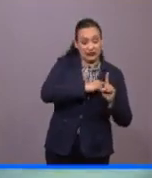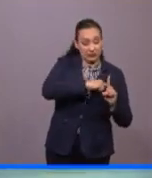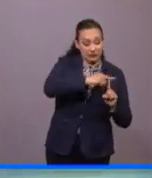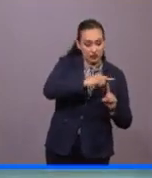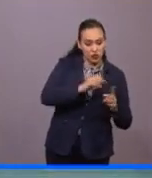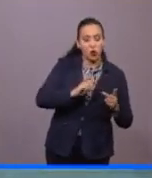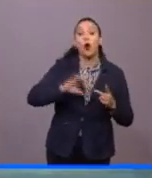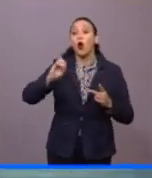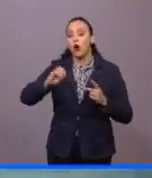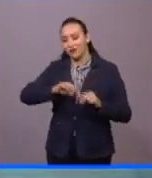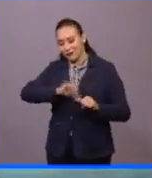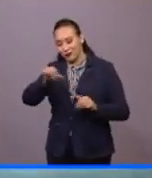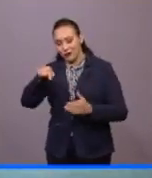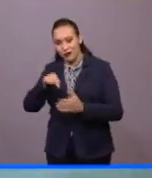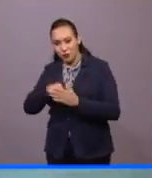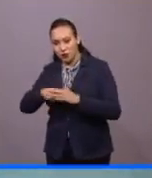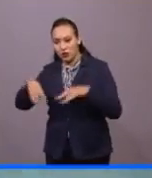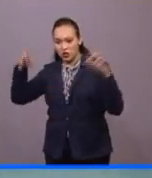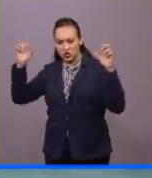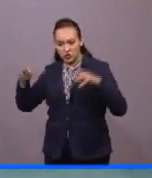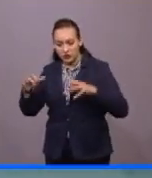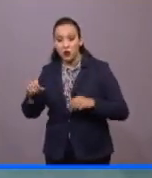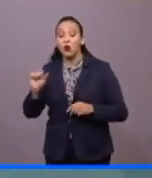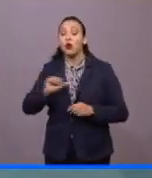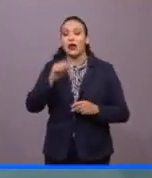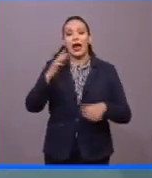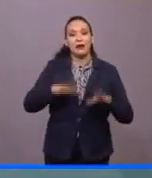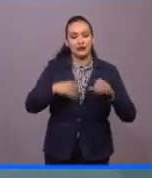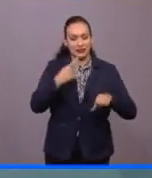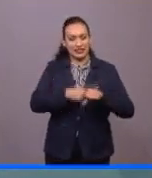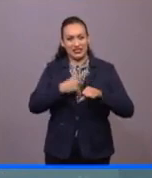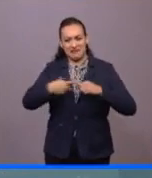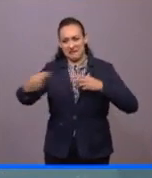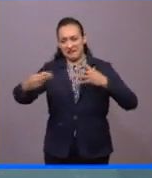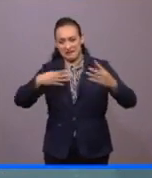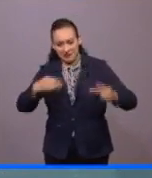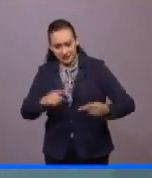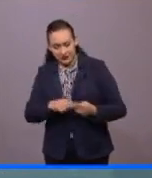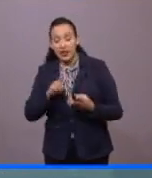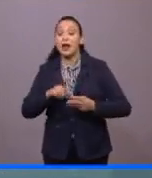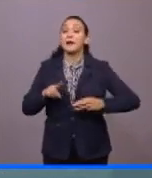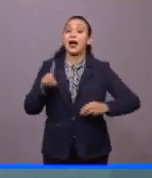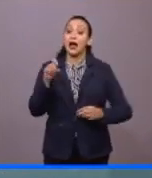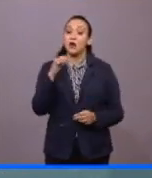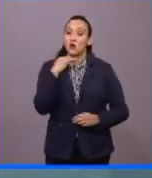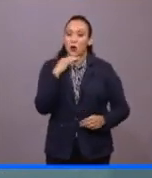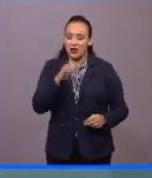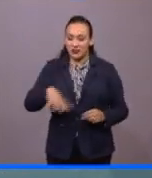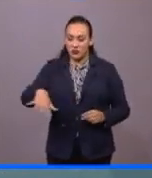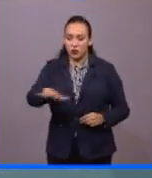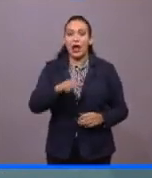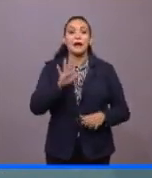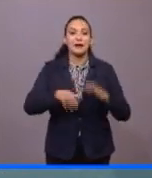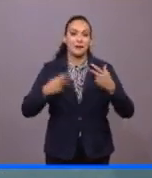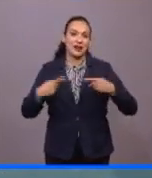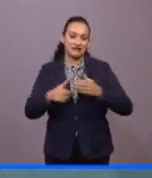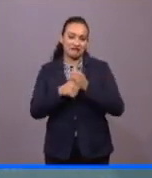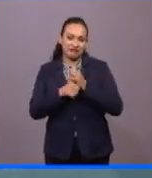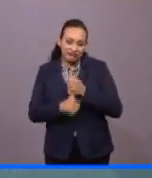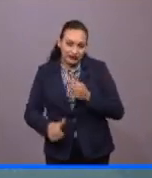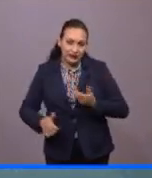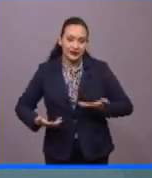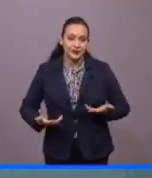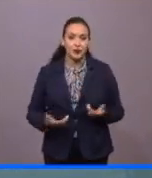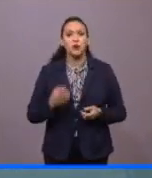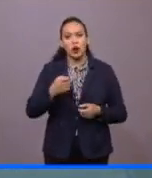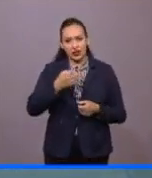hidrometeorológicos extremos, enfermedades transmitidas por vectores, contaminación del agua y diarreas. El